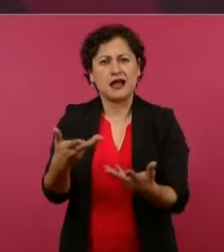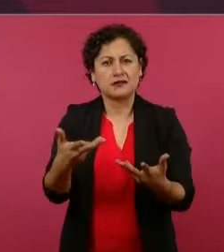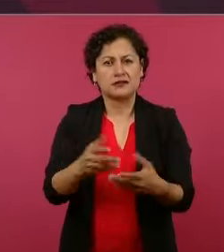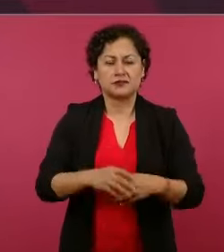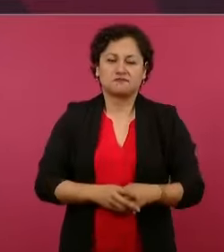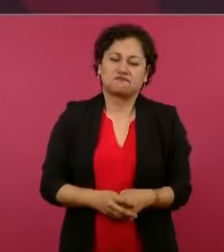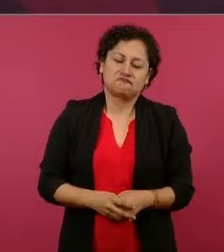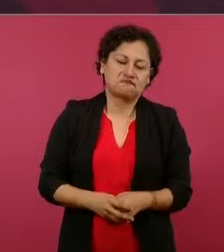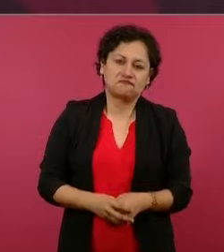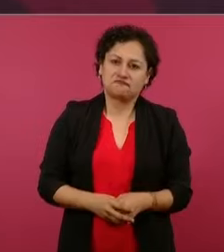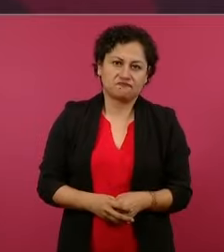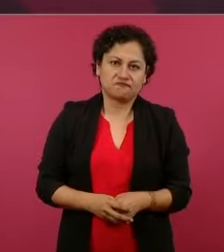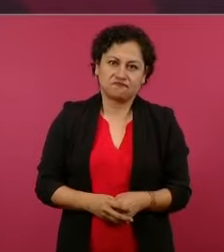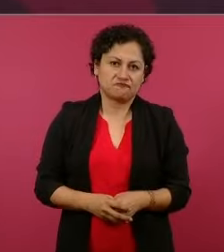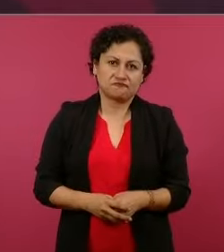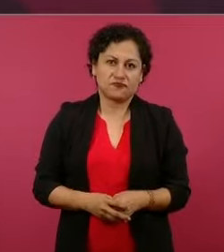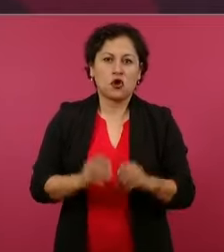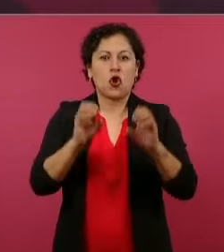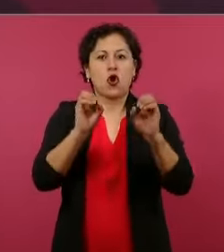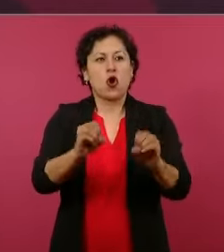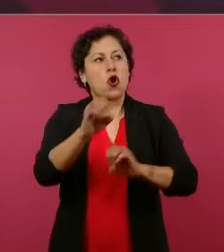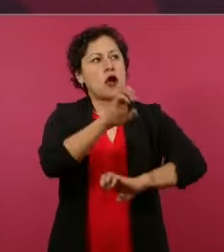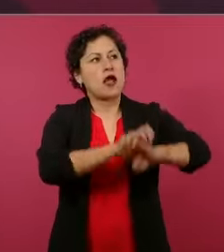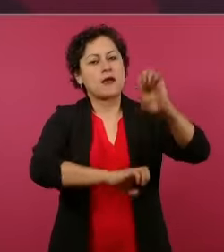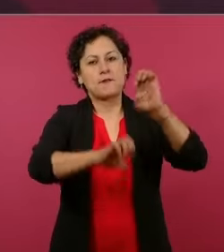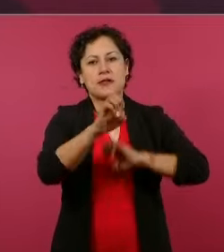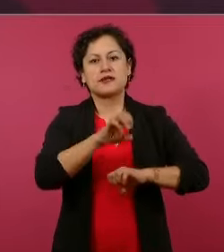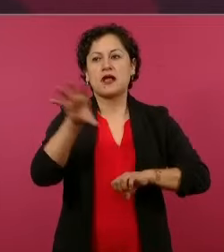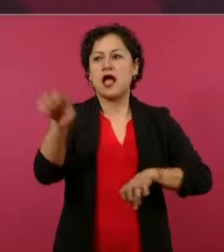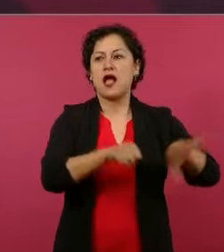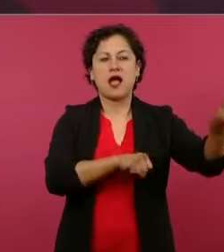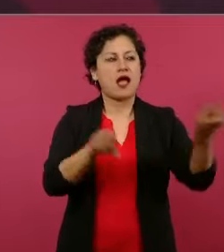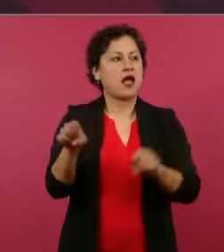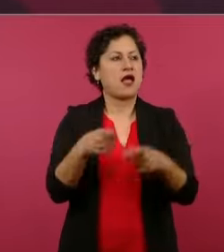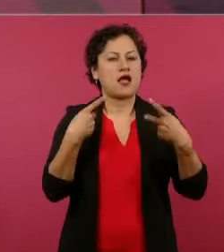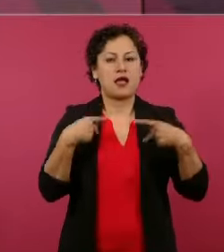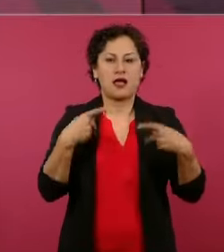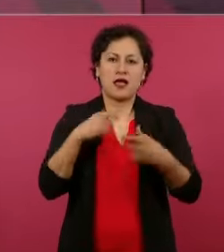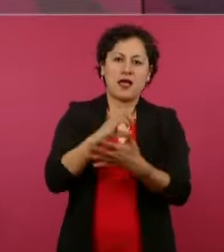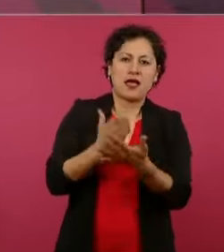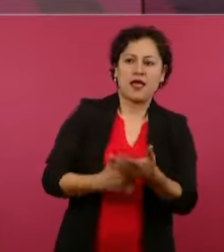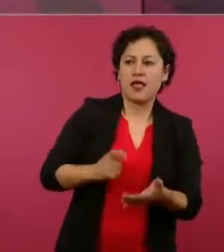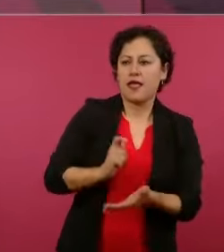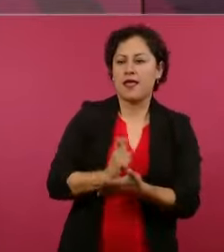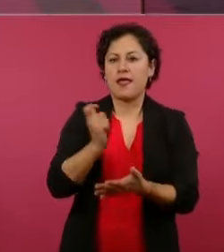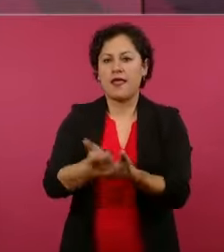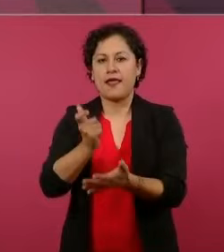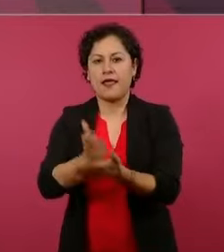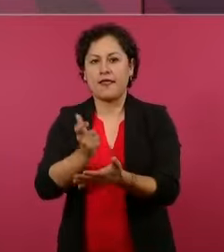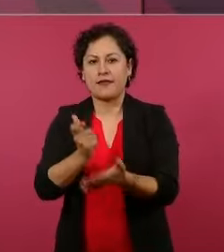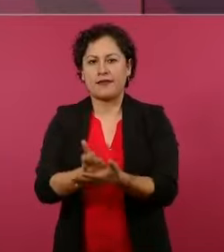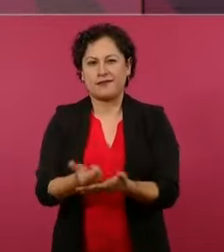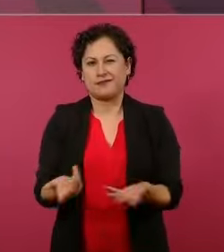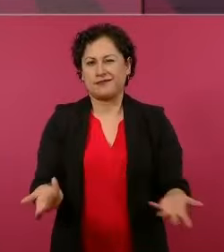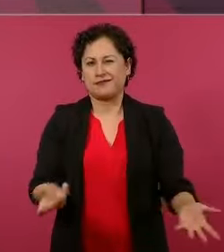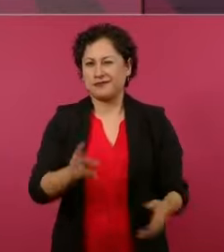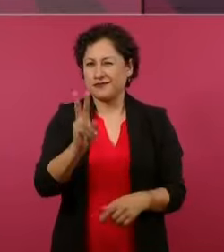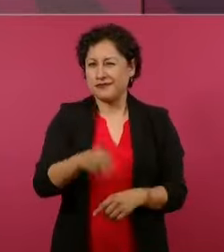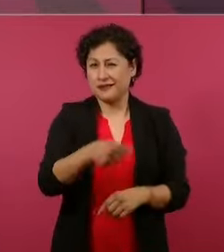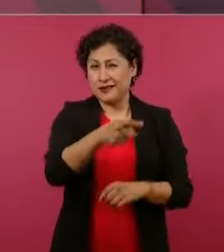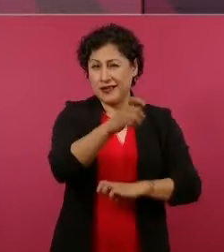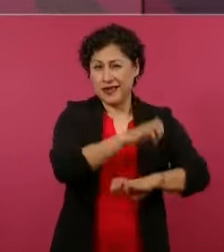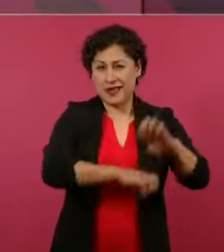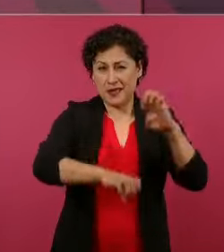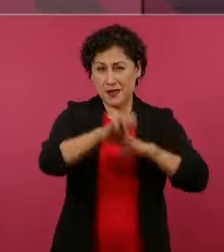constructora contratista es distinto que llega eh a